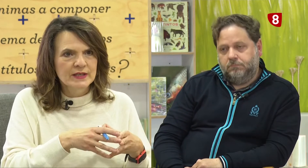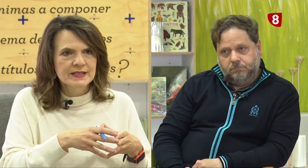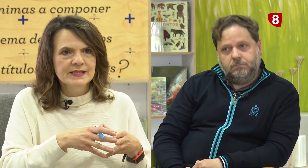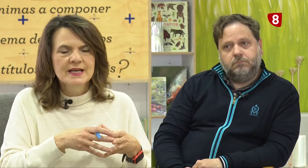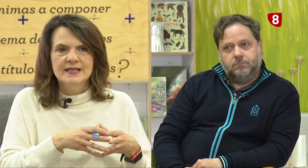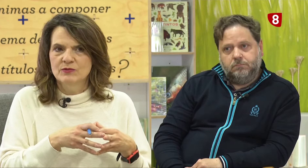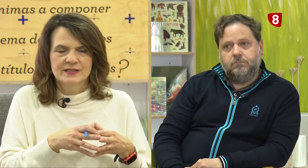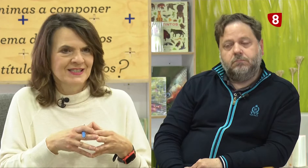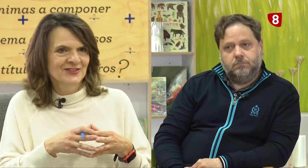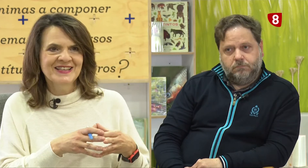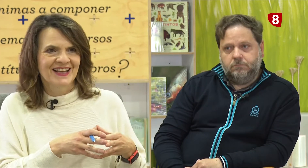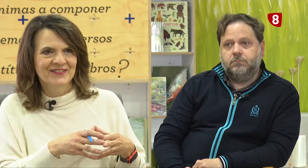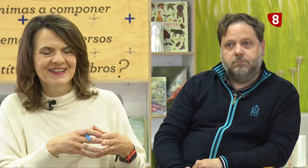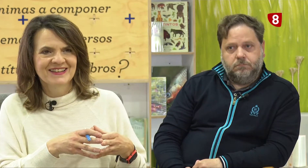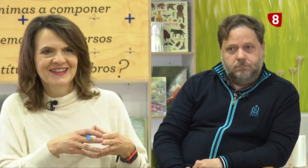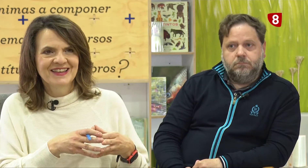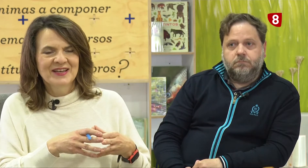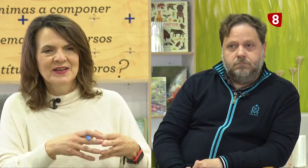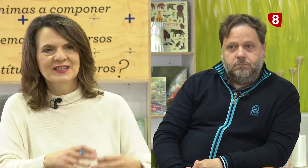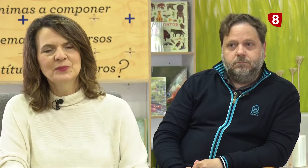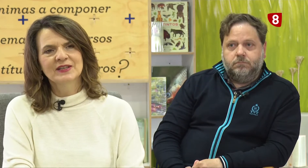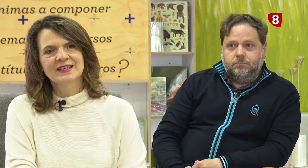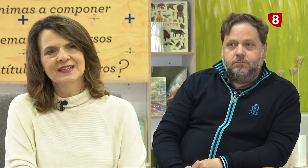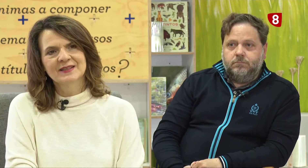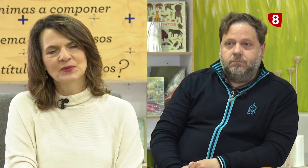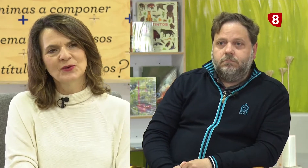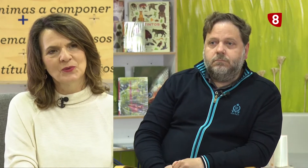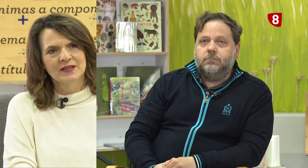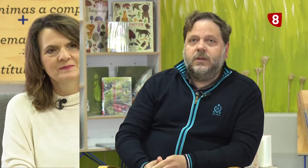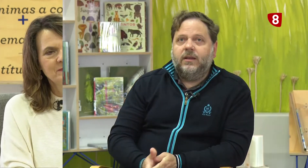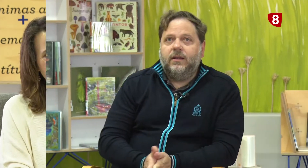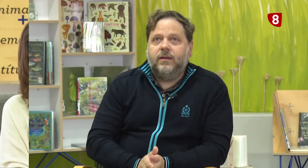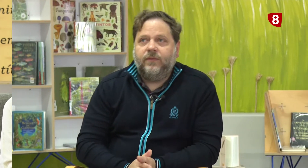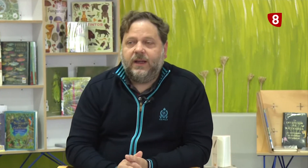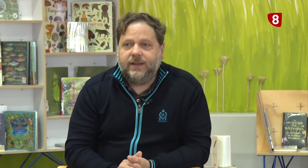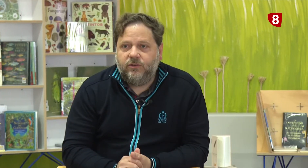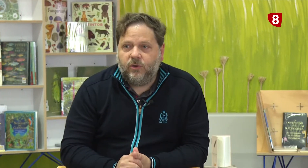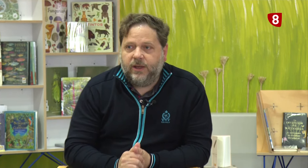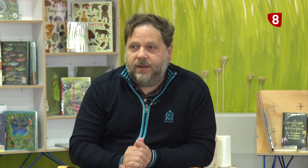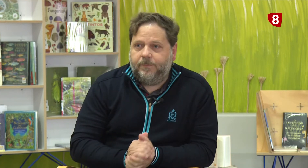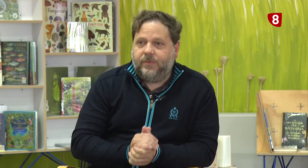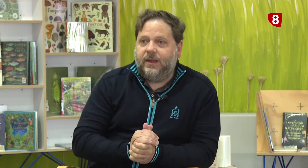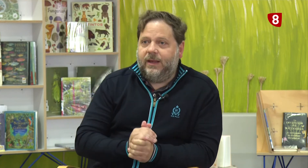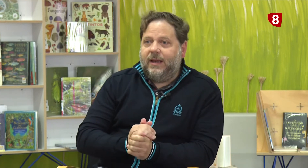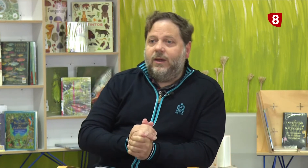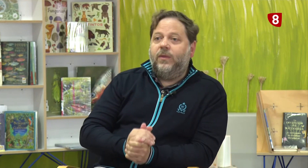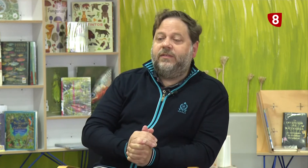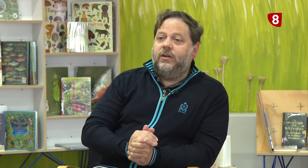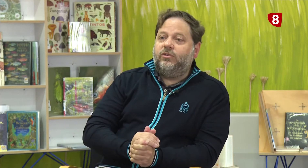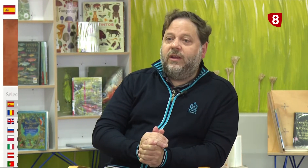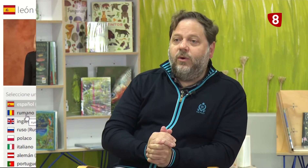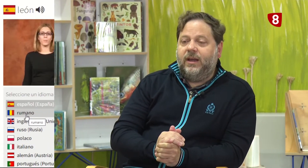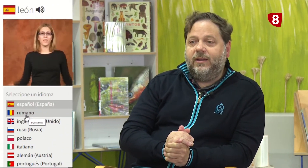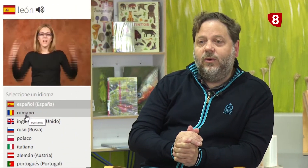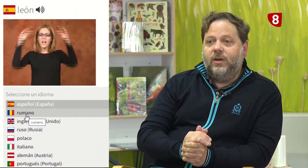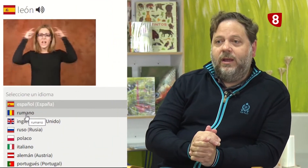en portugués y muchas de ellas no tienen nada que ver. ¿Eso por qué ocurre? Fíjate, yo creo que la lengua de